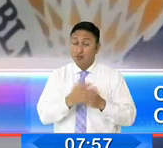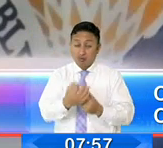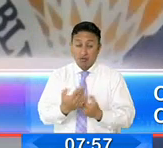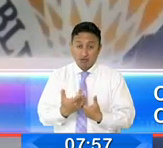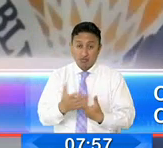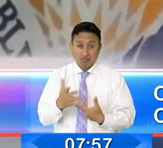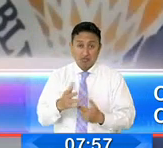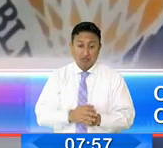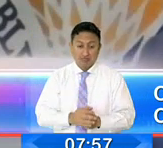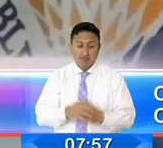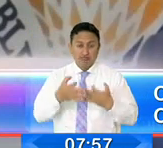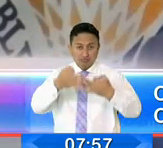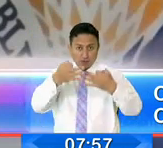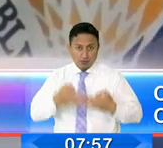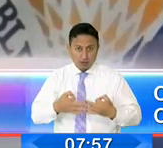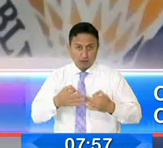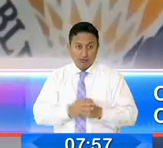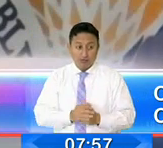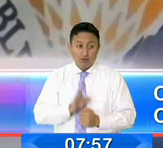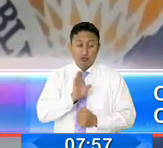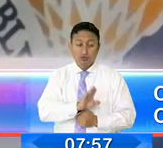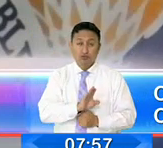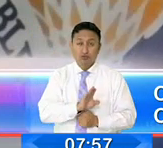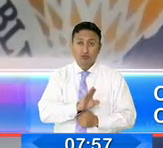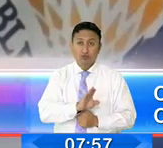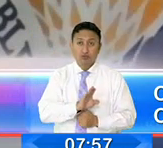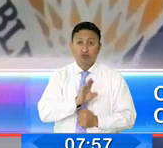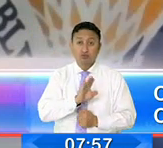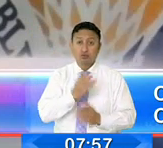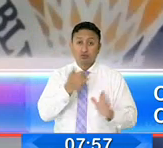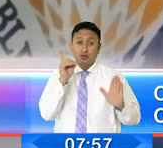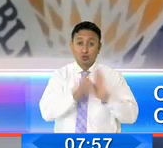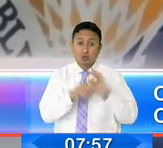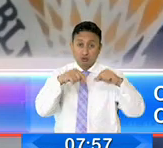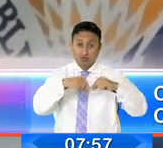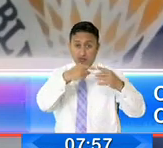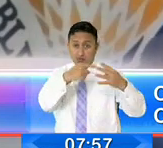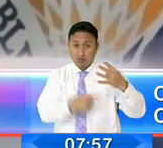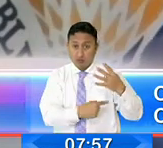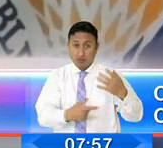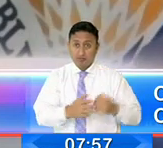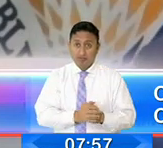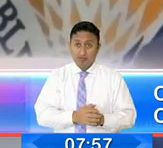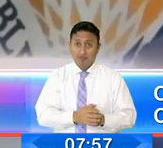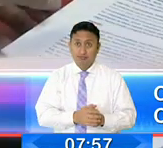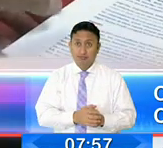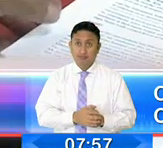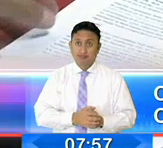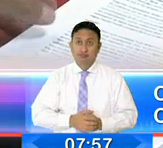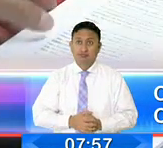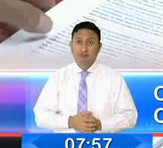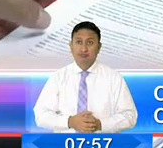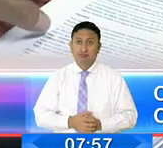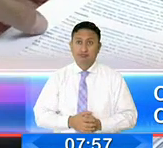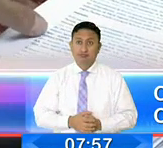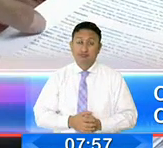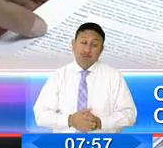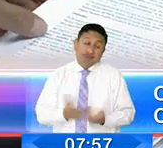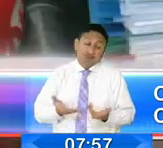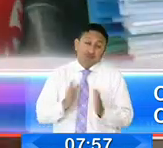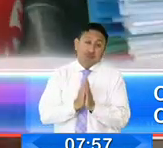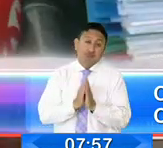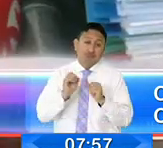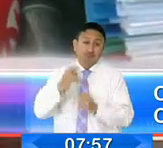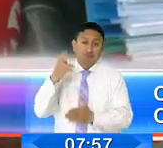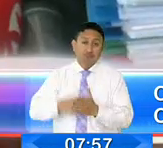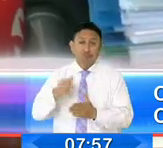así como en el cumplimiento de denuncias que han sido presentadas por el SRI y por la SENAI. Tampoco se descarta solicitar